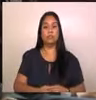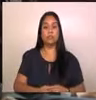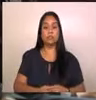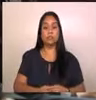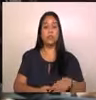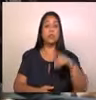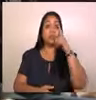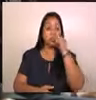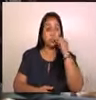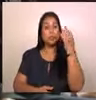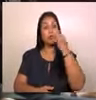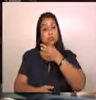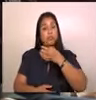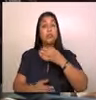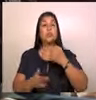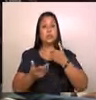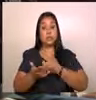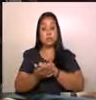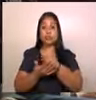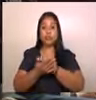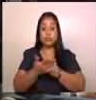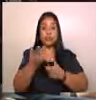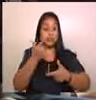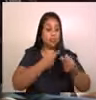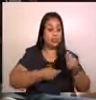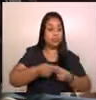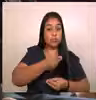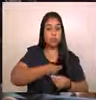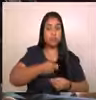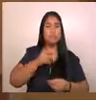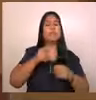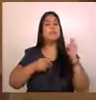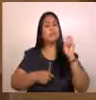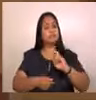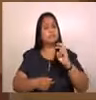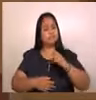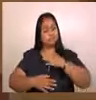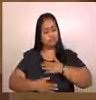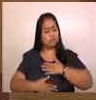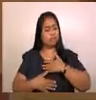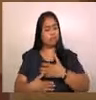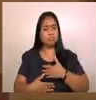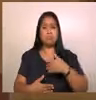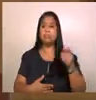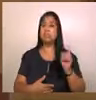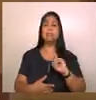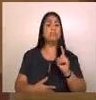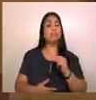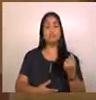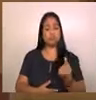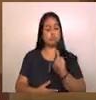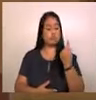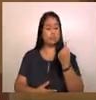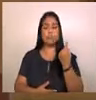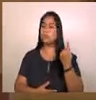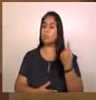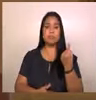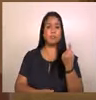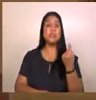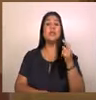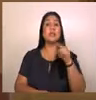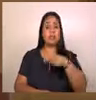Las y los consumidores guatemaltecos necesitan confiar que no están solos, que trabajaremos